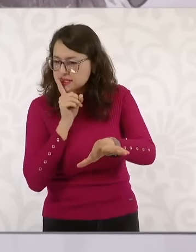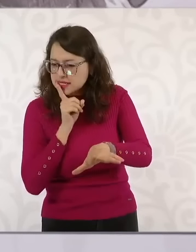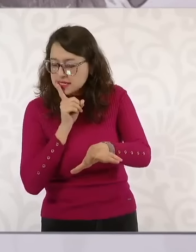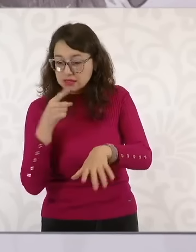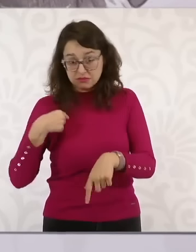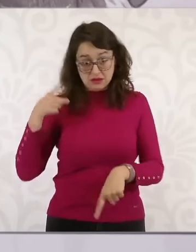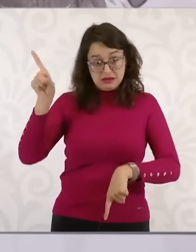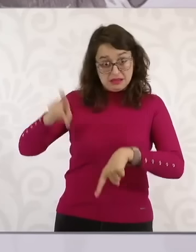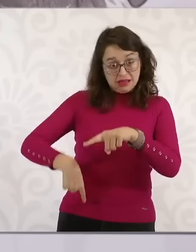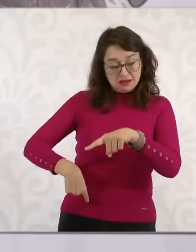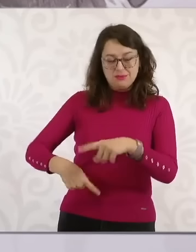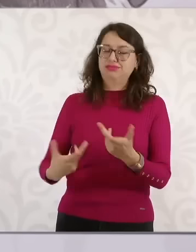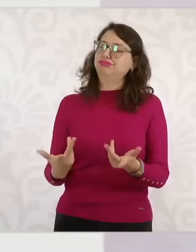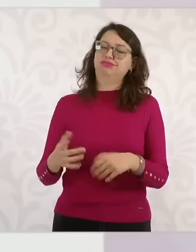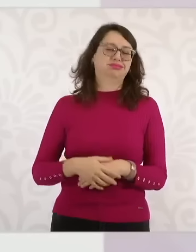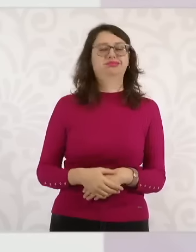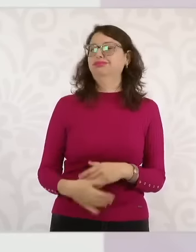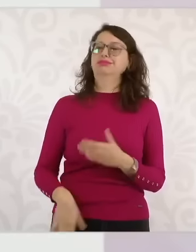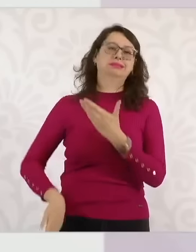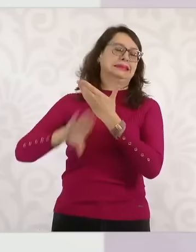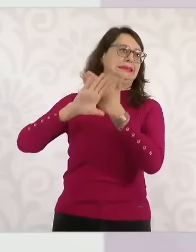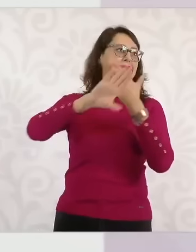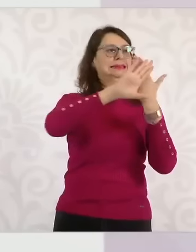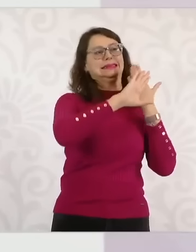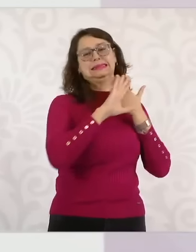Entonces es mejor estar desmintiendo. Y sobre todo la